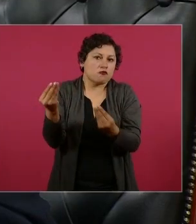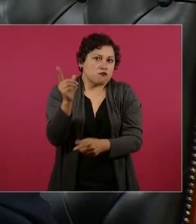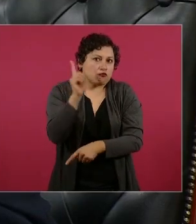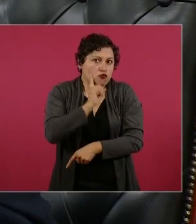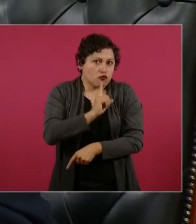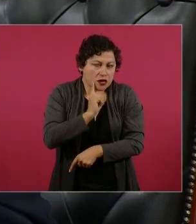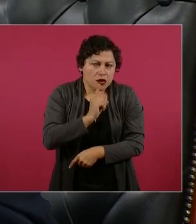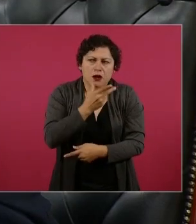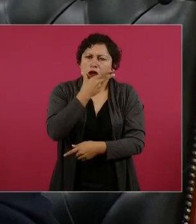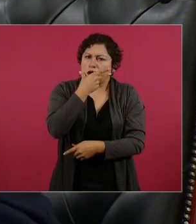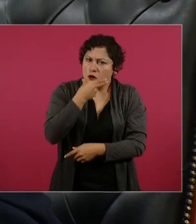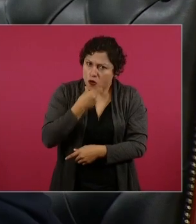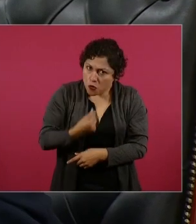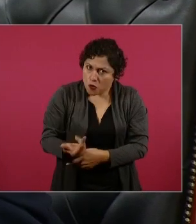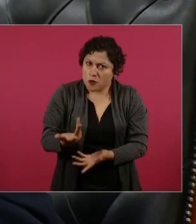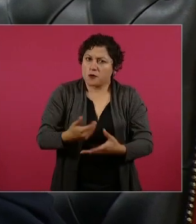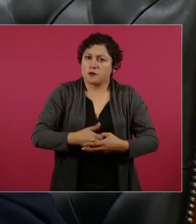hombres.